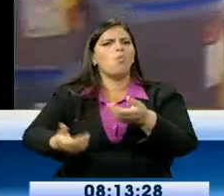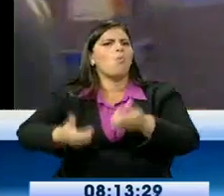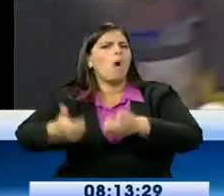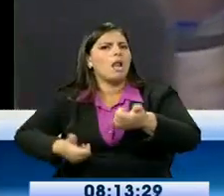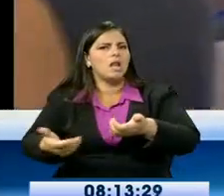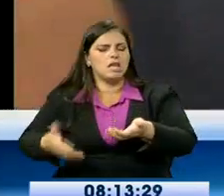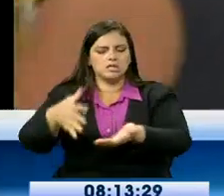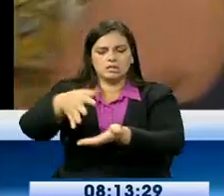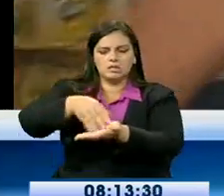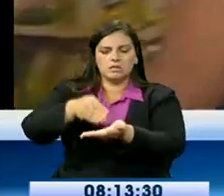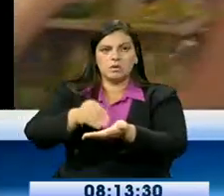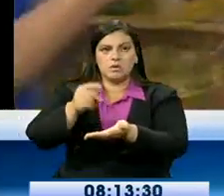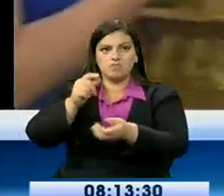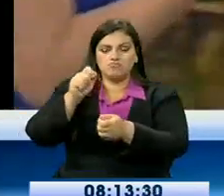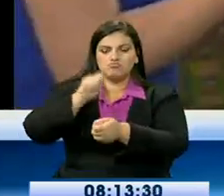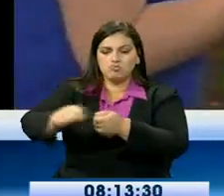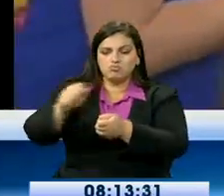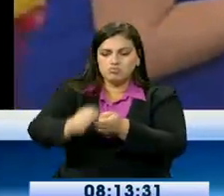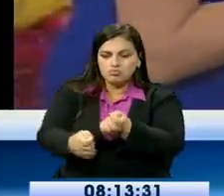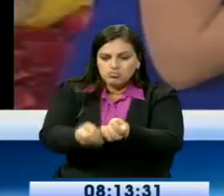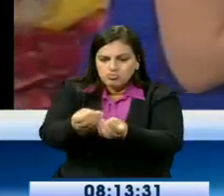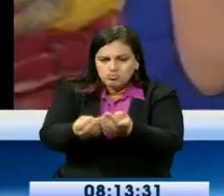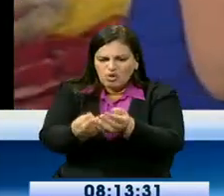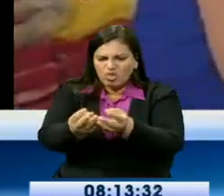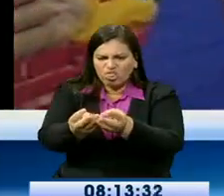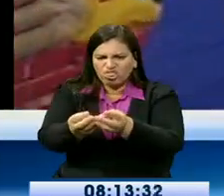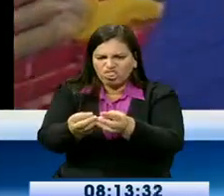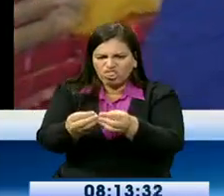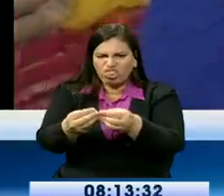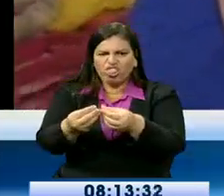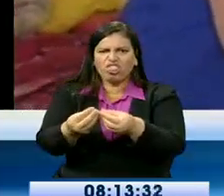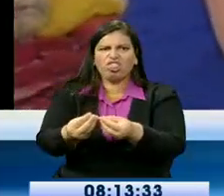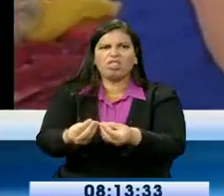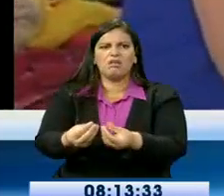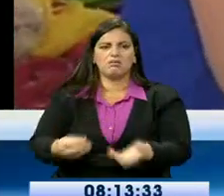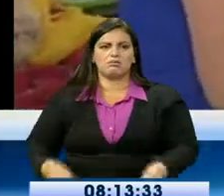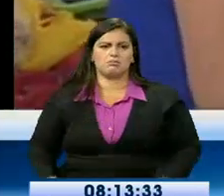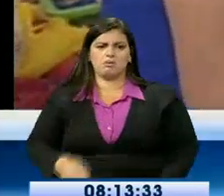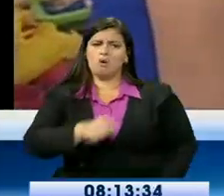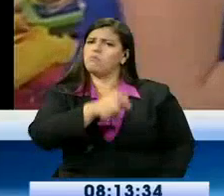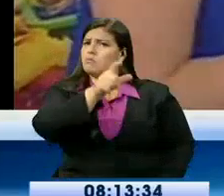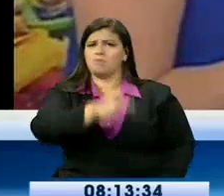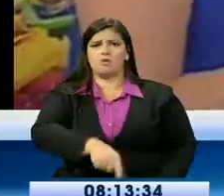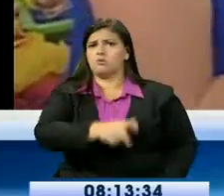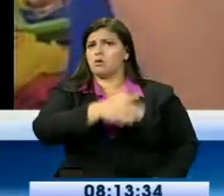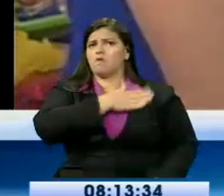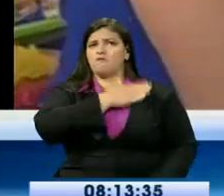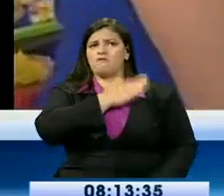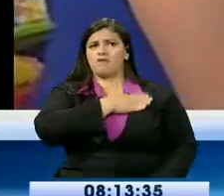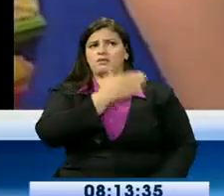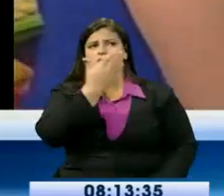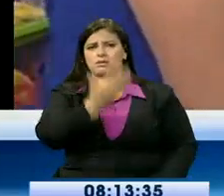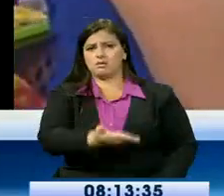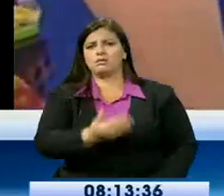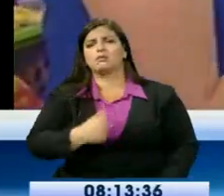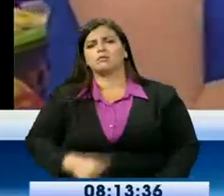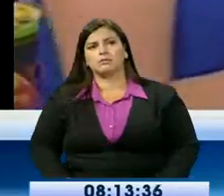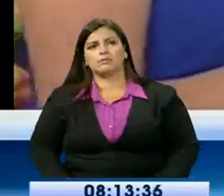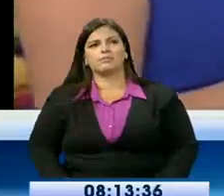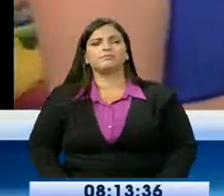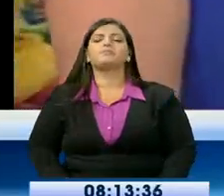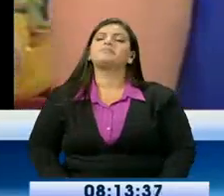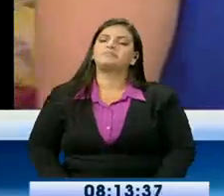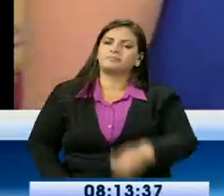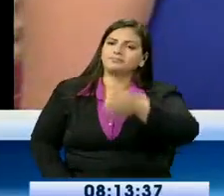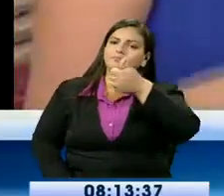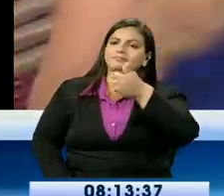ya. Solamente vengo a comprar arroz aquí. ¿No le han vendido gato por liebre? No, hasta aquí no. El arroz y el arroz, que haga cocolón. Así es. Listo, mi querida